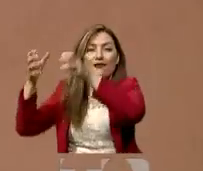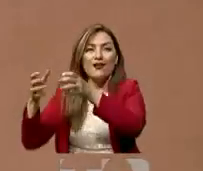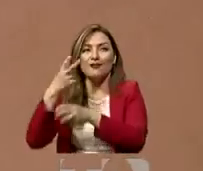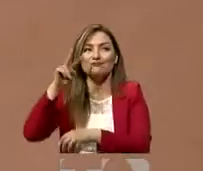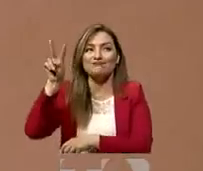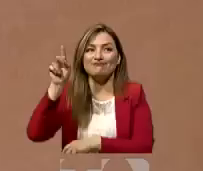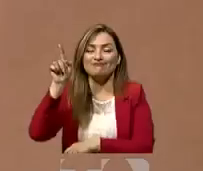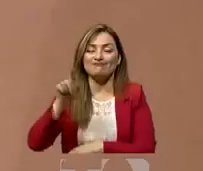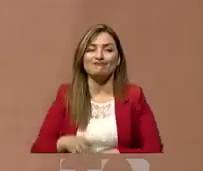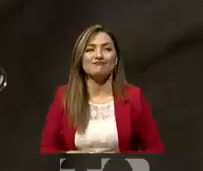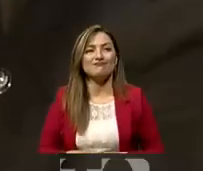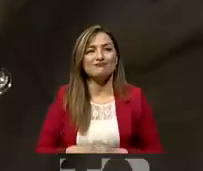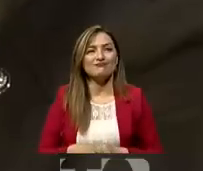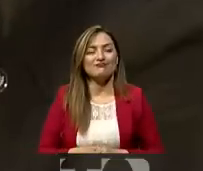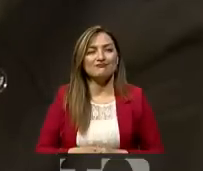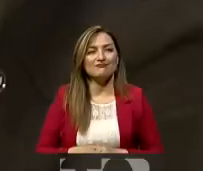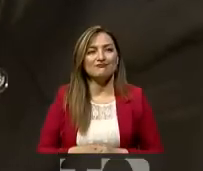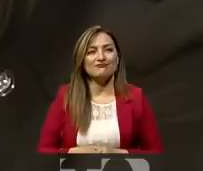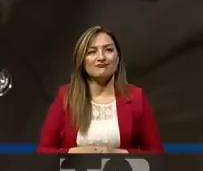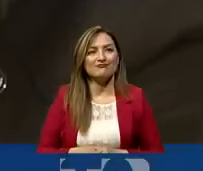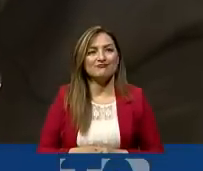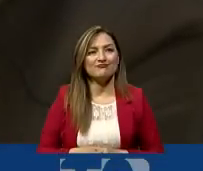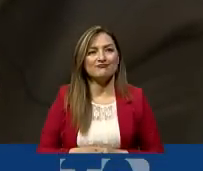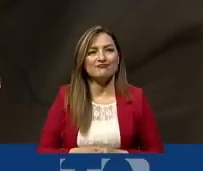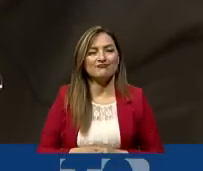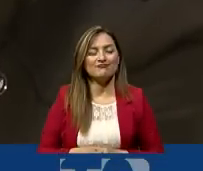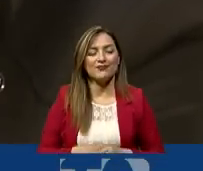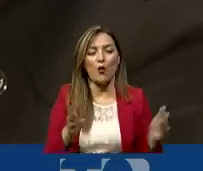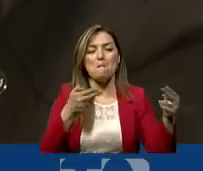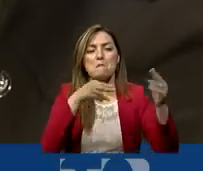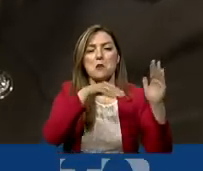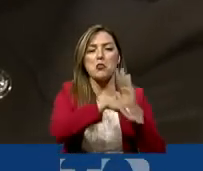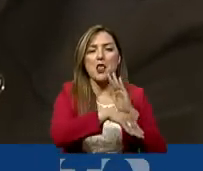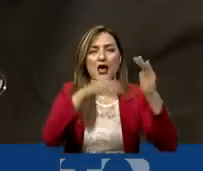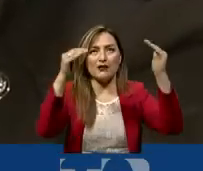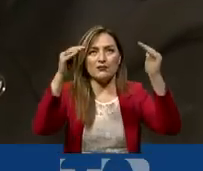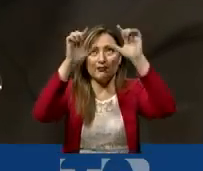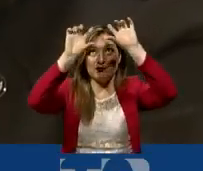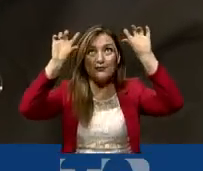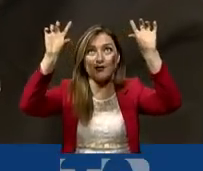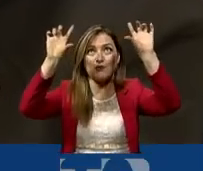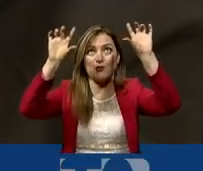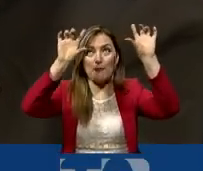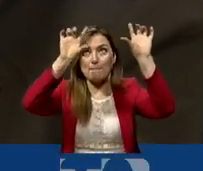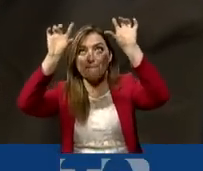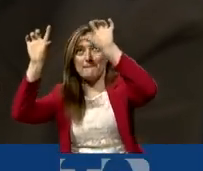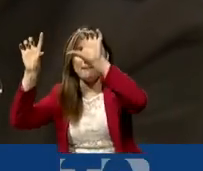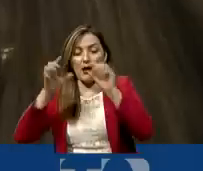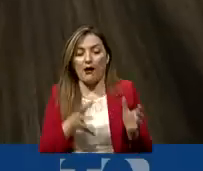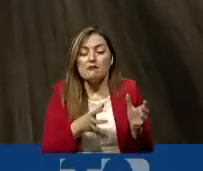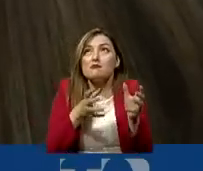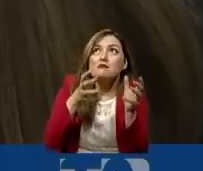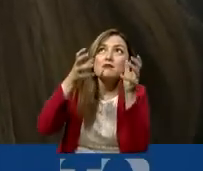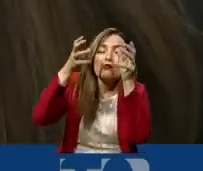captaron huellas. Habían unas láminas en el tumbado de la bodega que aparentemente fueron movidas para sustraerlas por ahí, esas